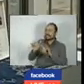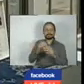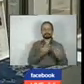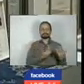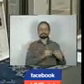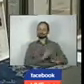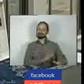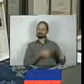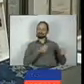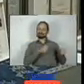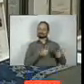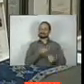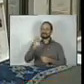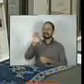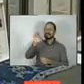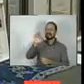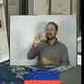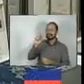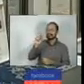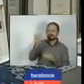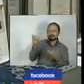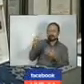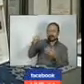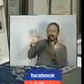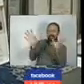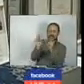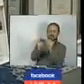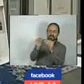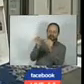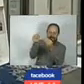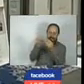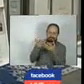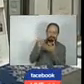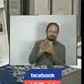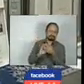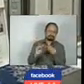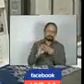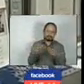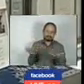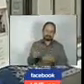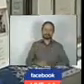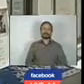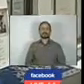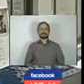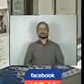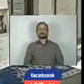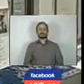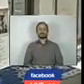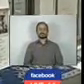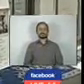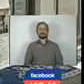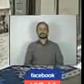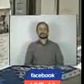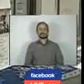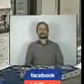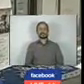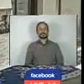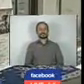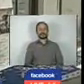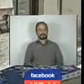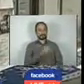Ernesto, bueno, te escuchamos sobre este encuentro, que nos cuentes más. Sergio Aristarán, RS amigos, saludables